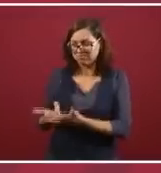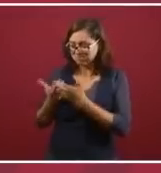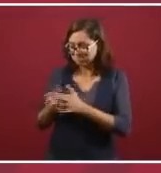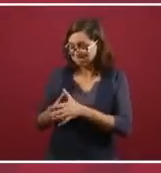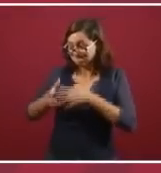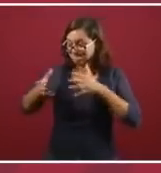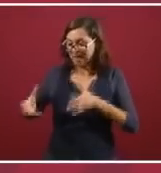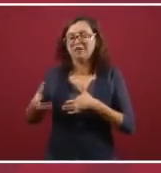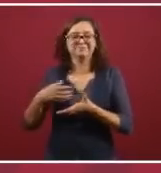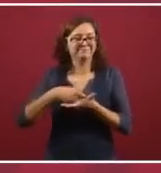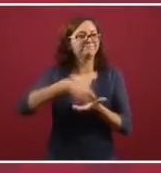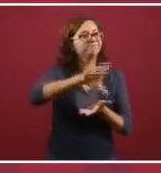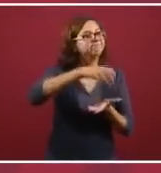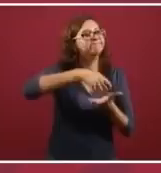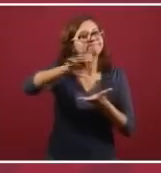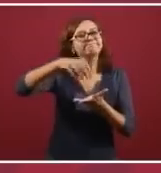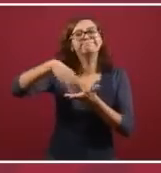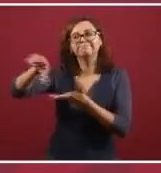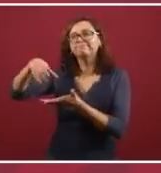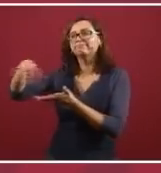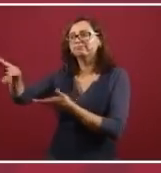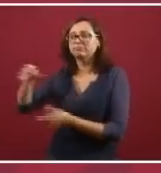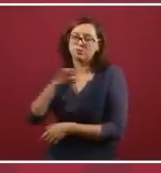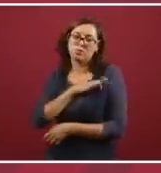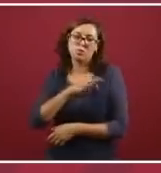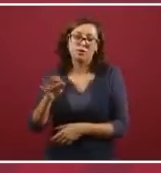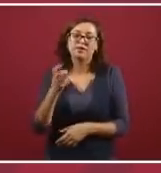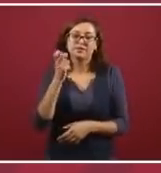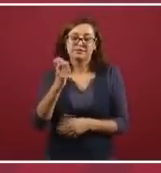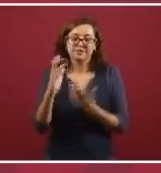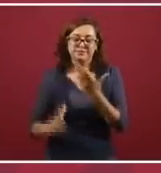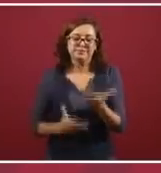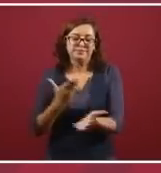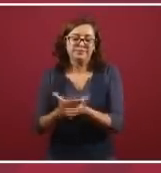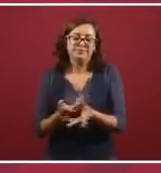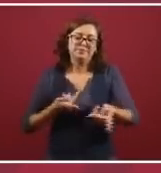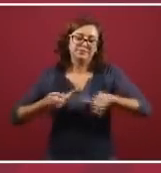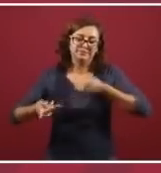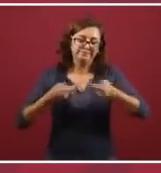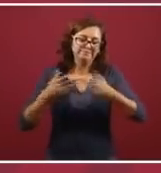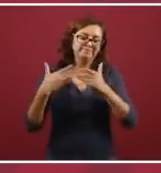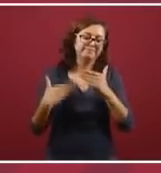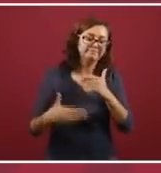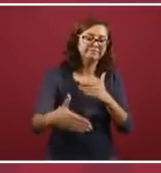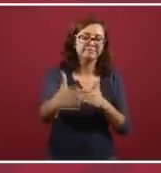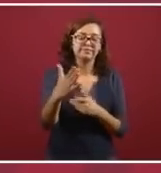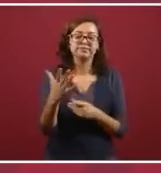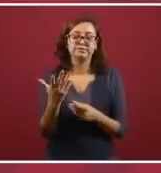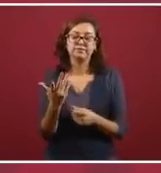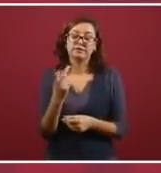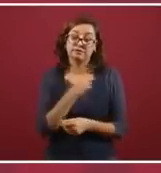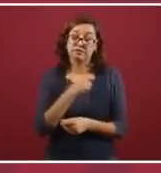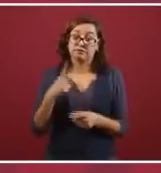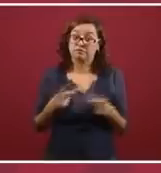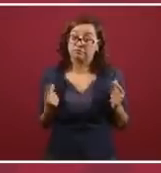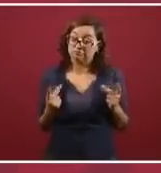distribuirse. Entonces, ese es nuestro planteamiento, que haya más